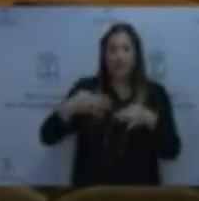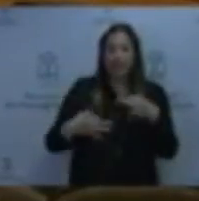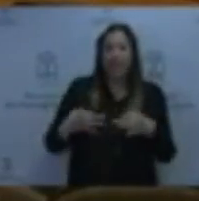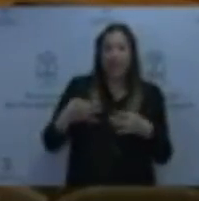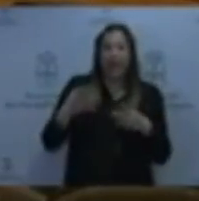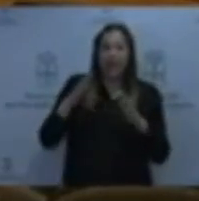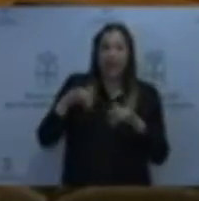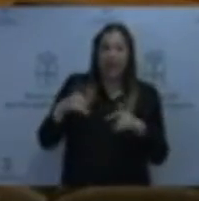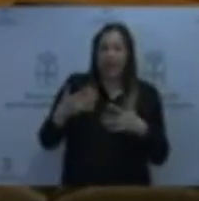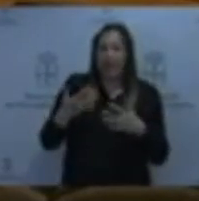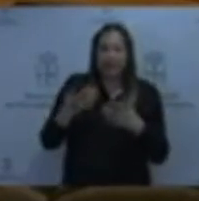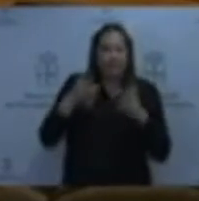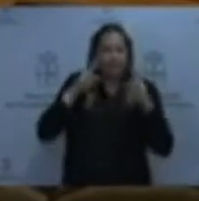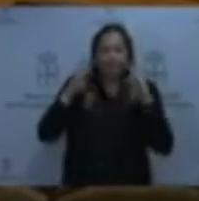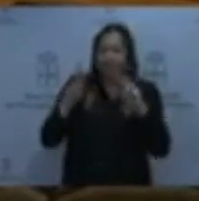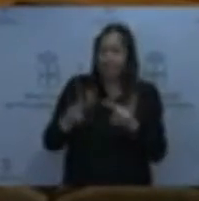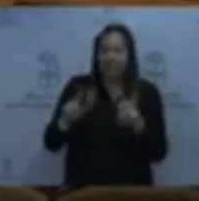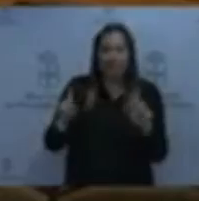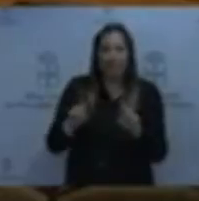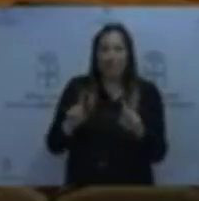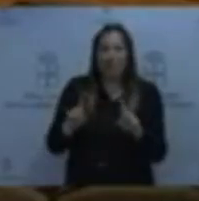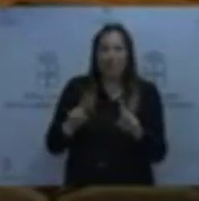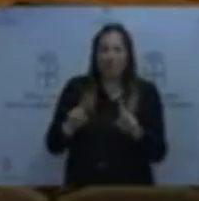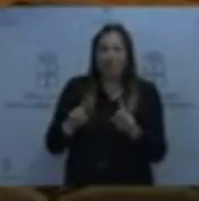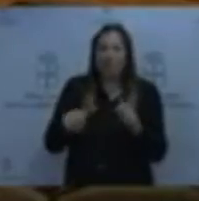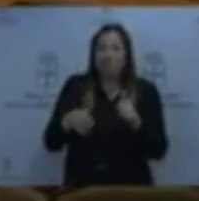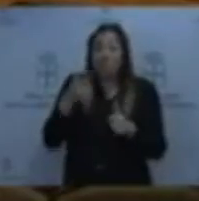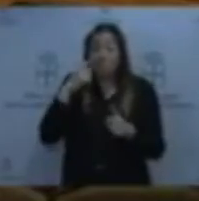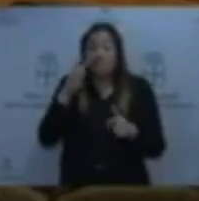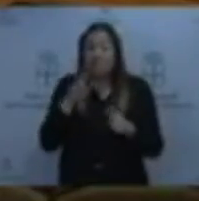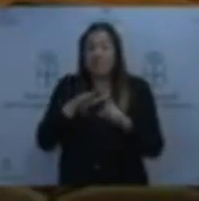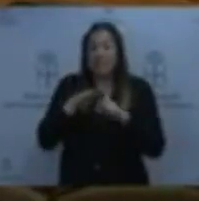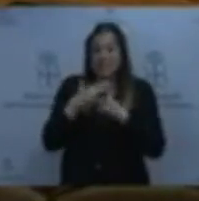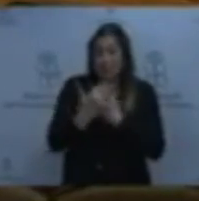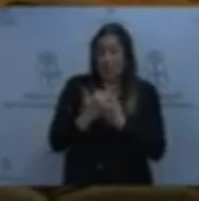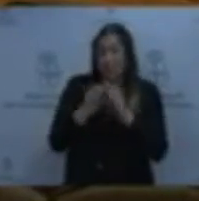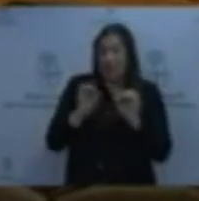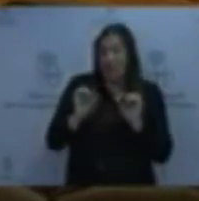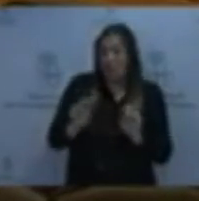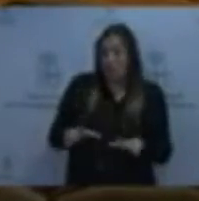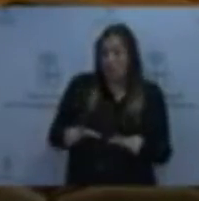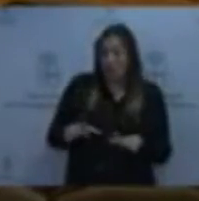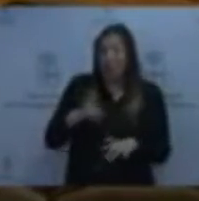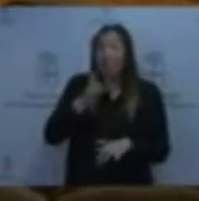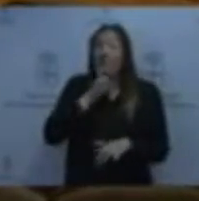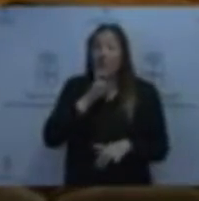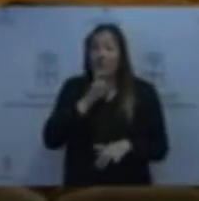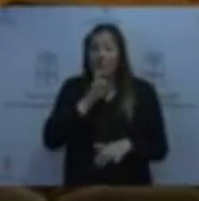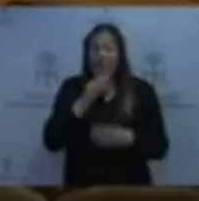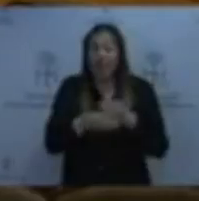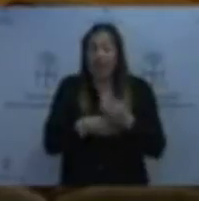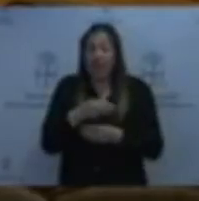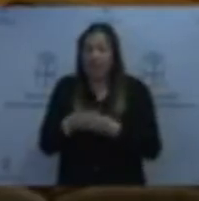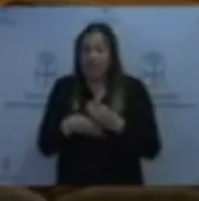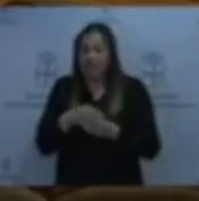desvirtúe, y que nos encontremos ante situaciones como esta, ¿no?, en la que es muy difícil obrar de forma que